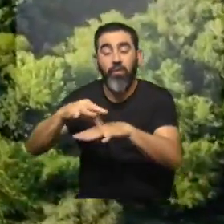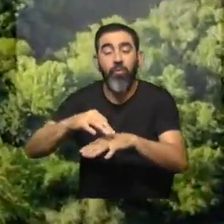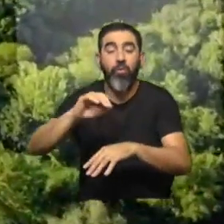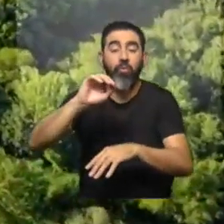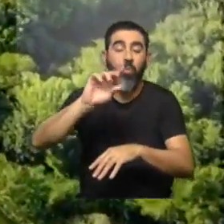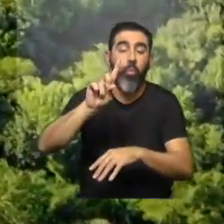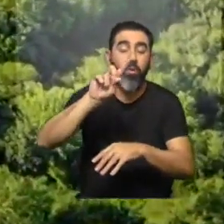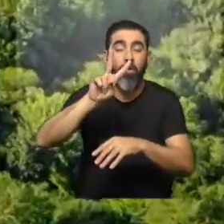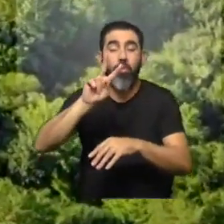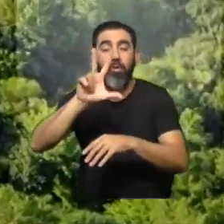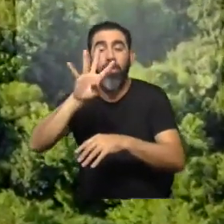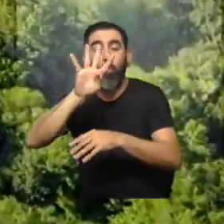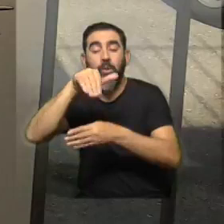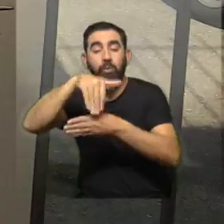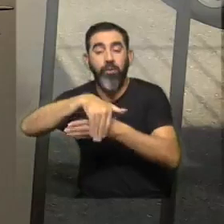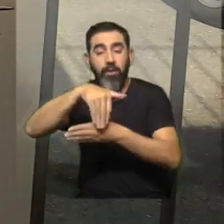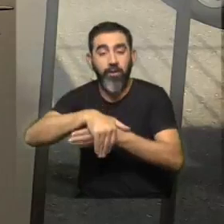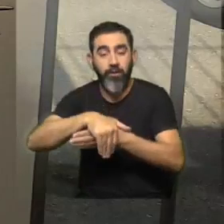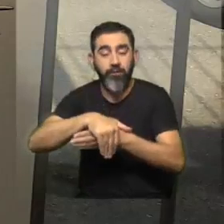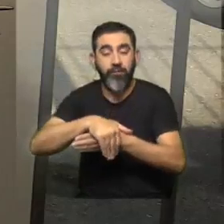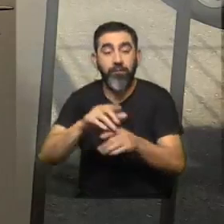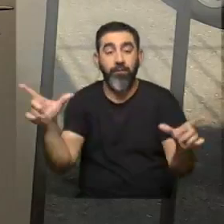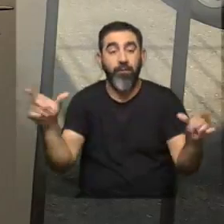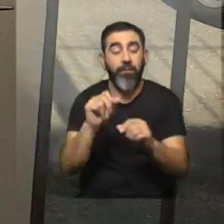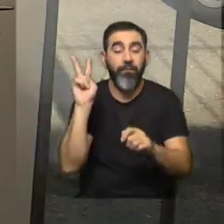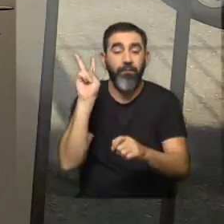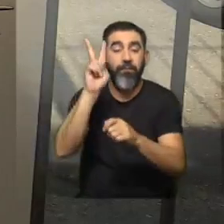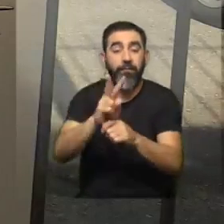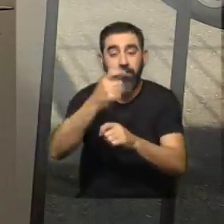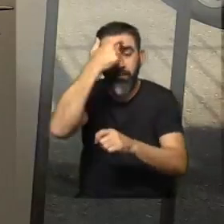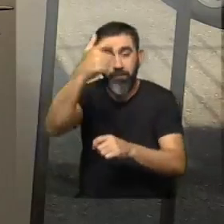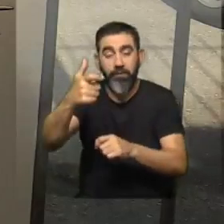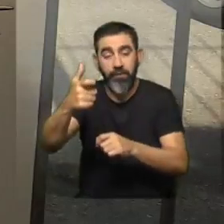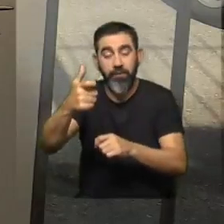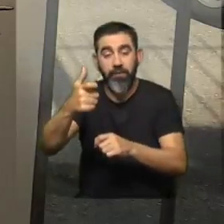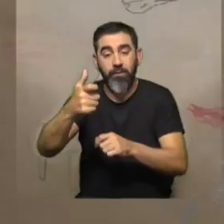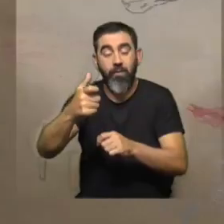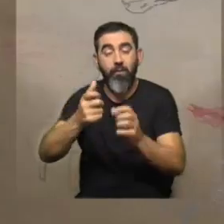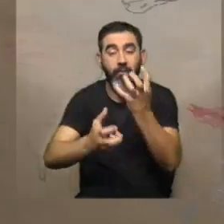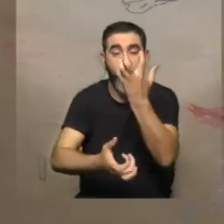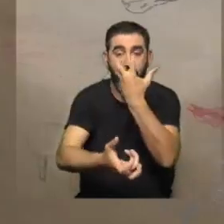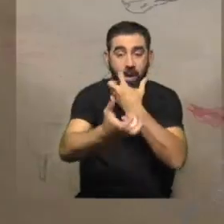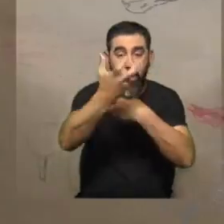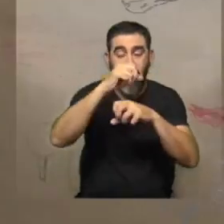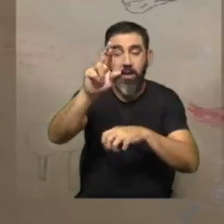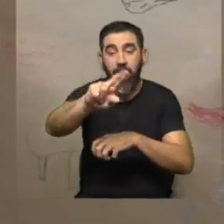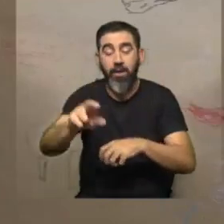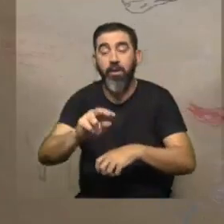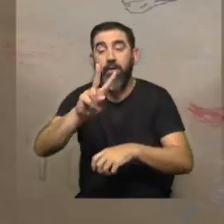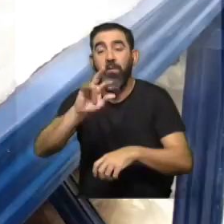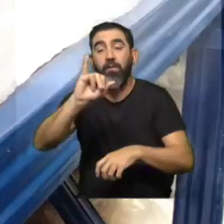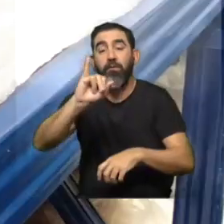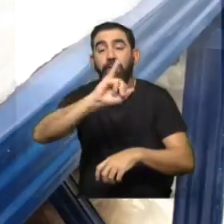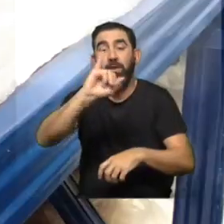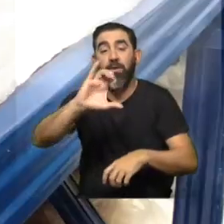15 y 16. Y cerramos este recorrido científico con megafauna en el arroyo del Vizcaíno.